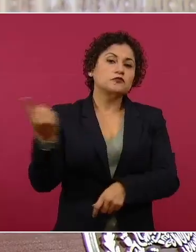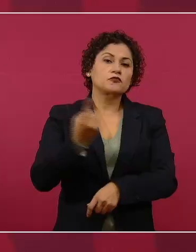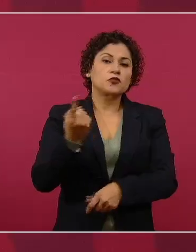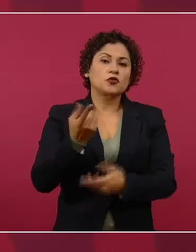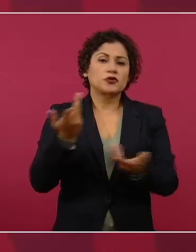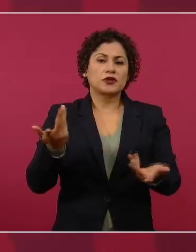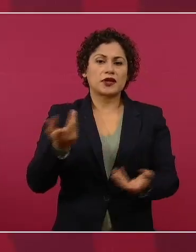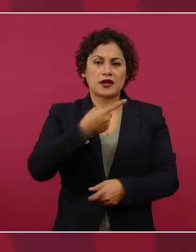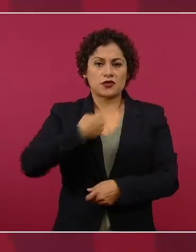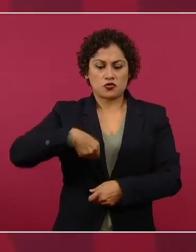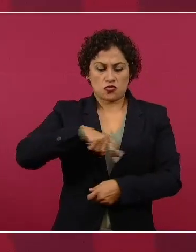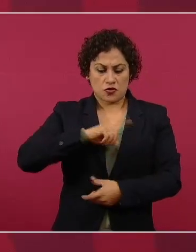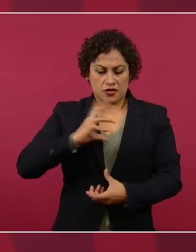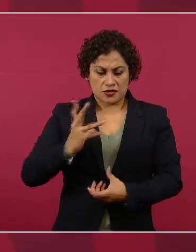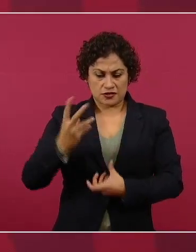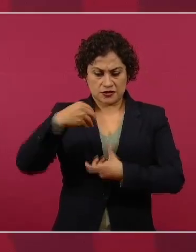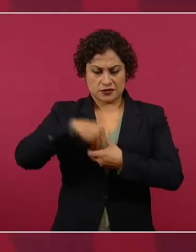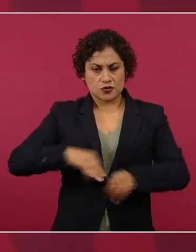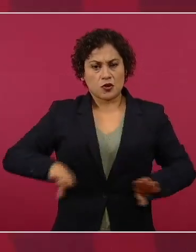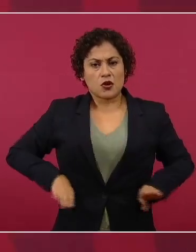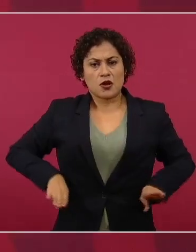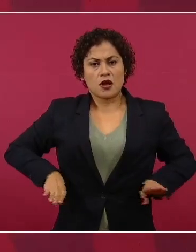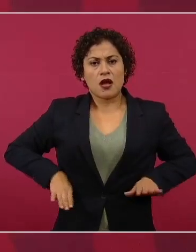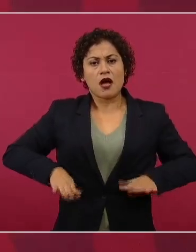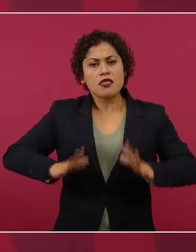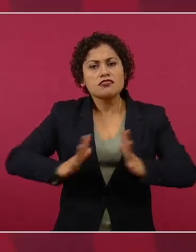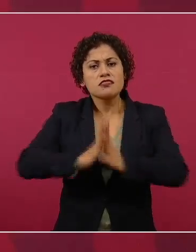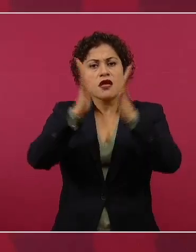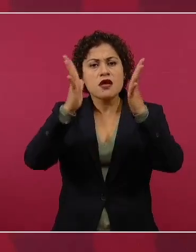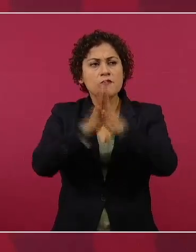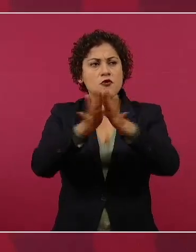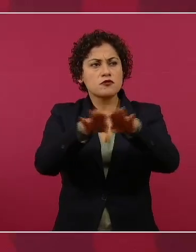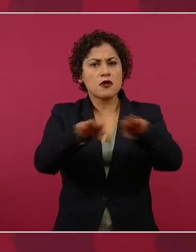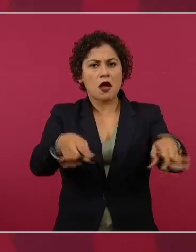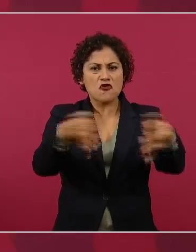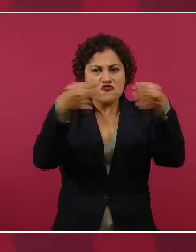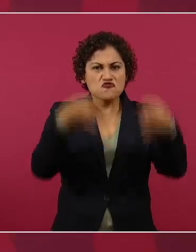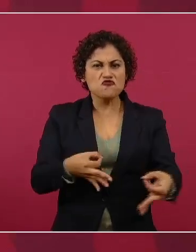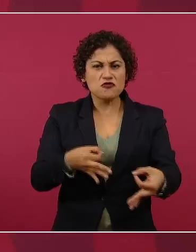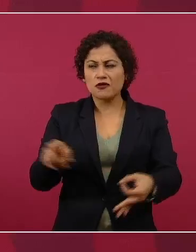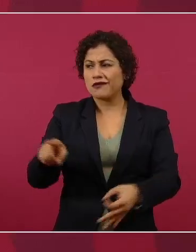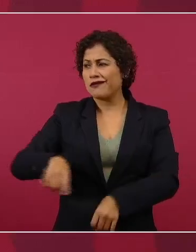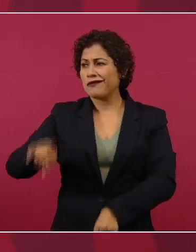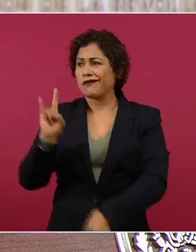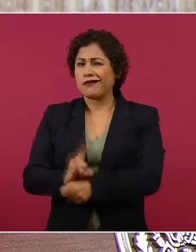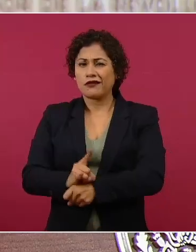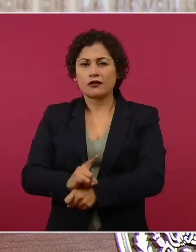somos demócratas auténticos, no farsantes.